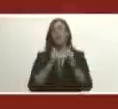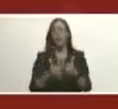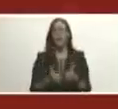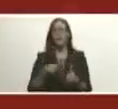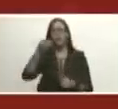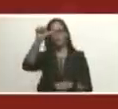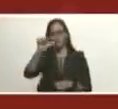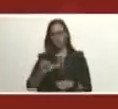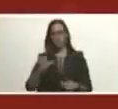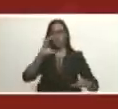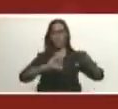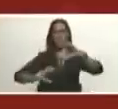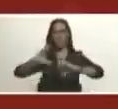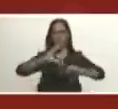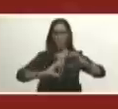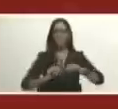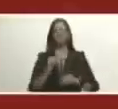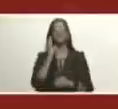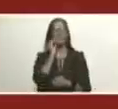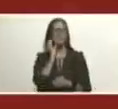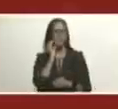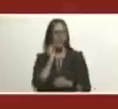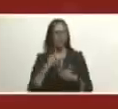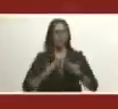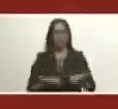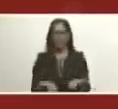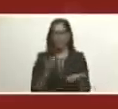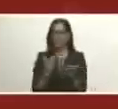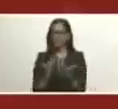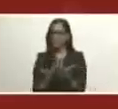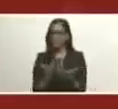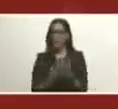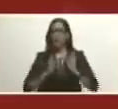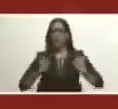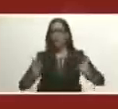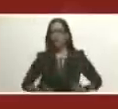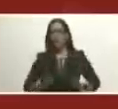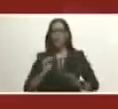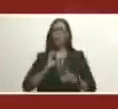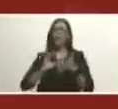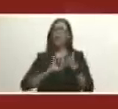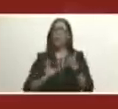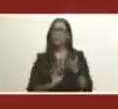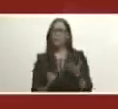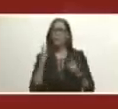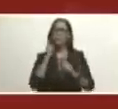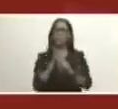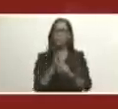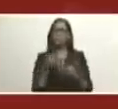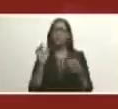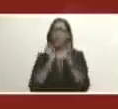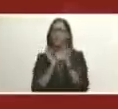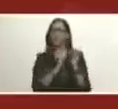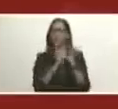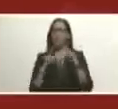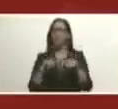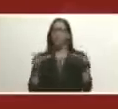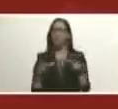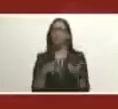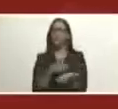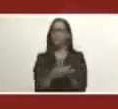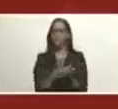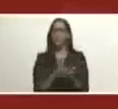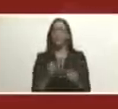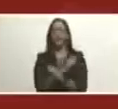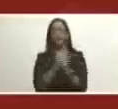interpretación científica que sus expertos le dan a las evidencias físicas o elementos de convicción colectados en el sitio del suceso, para culminar